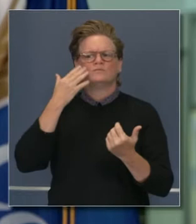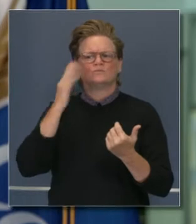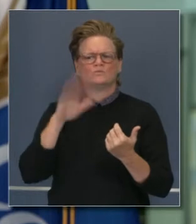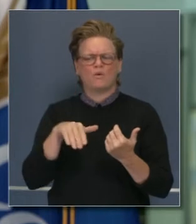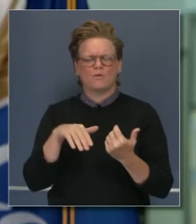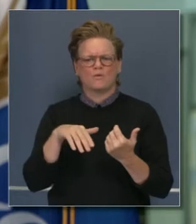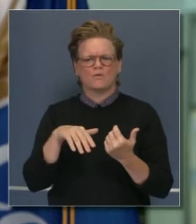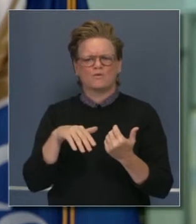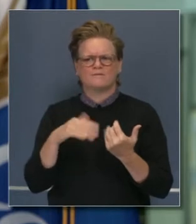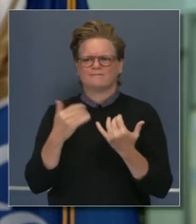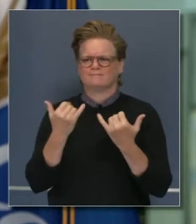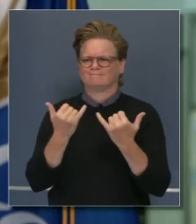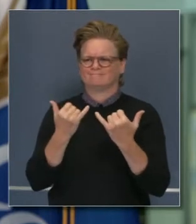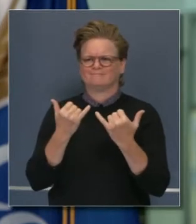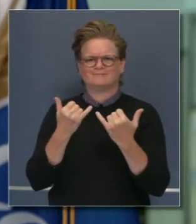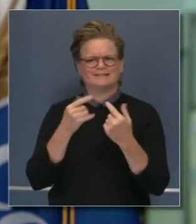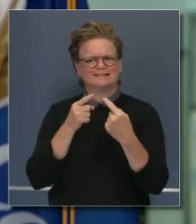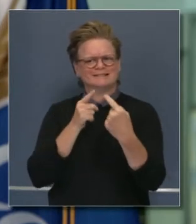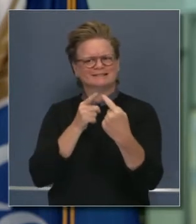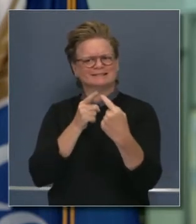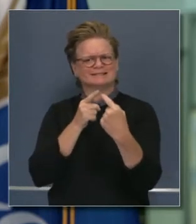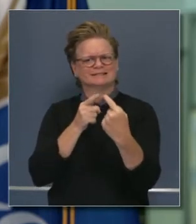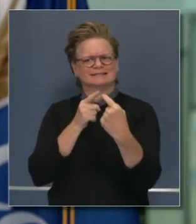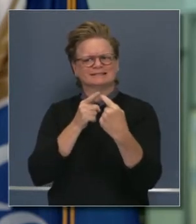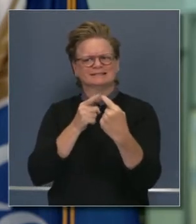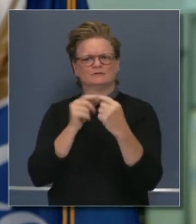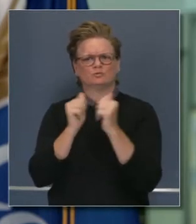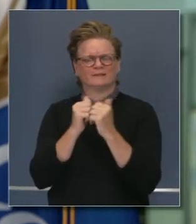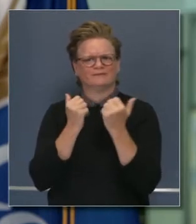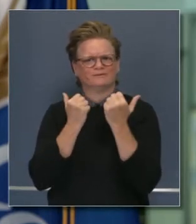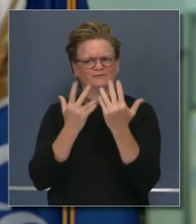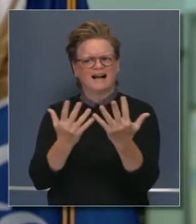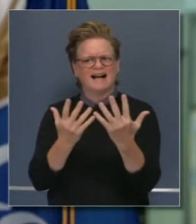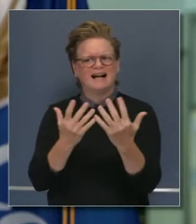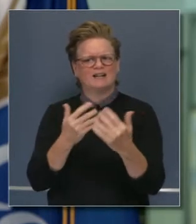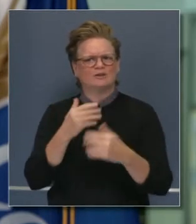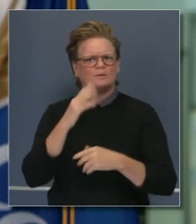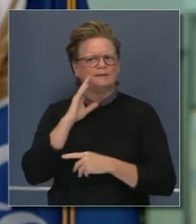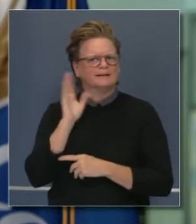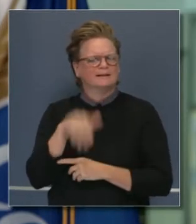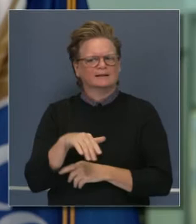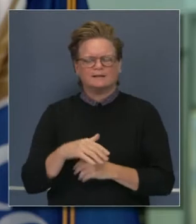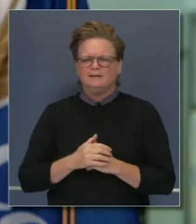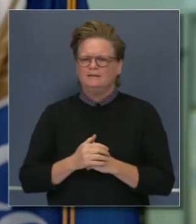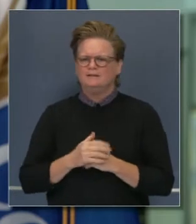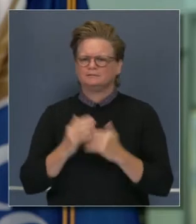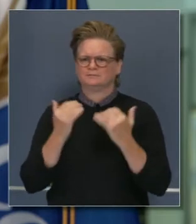y eso es la batalla pendiente contra estos incendios de maleza seca.